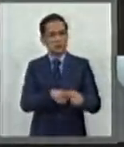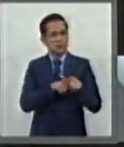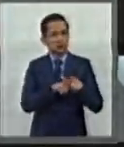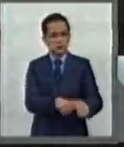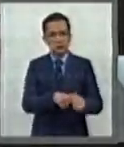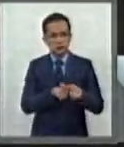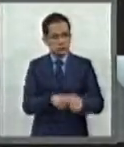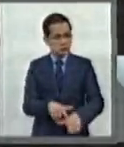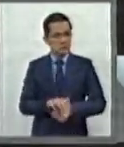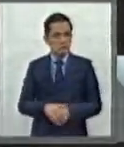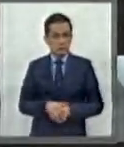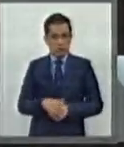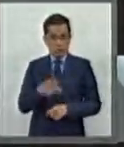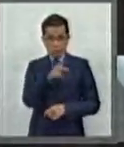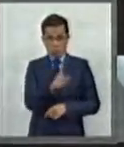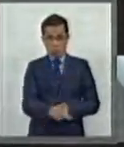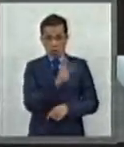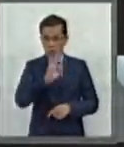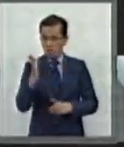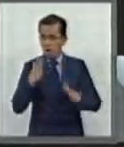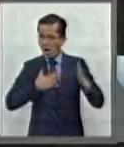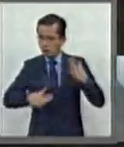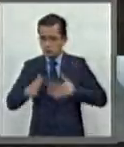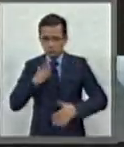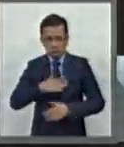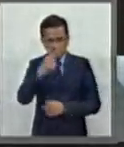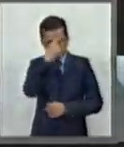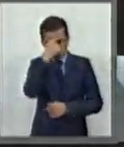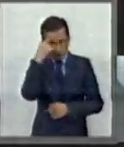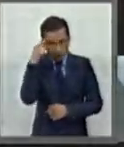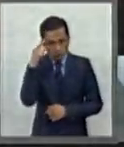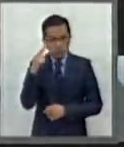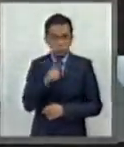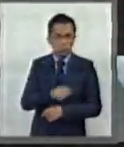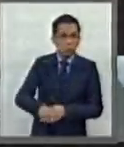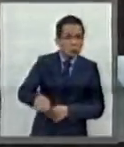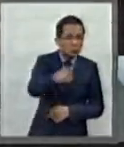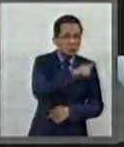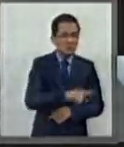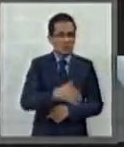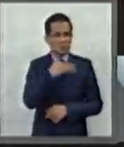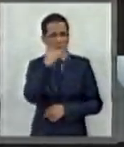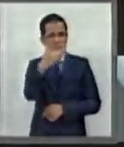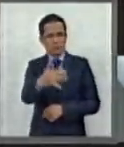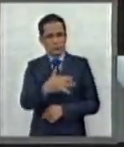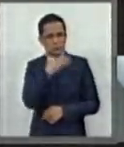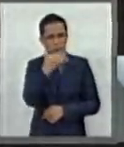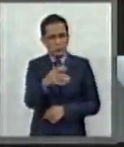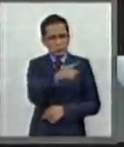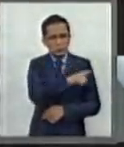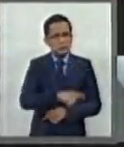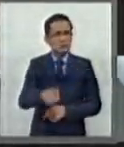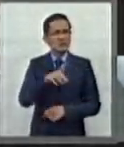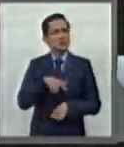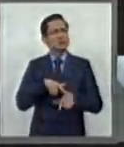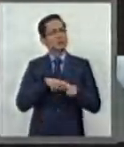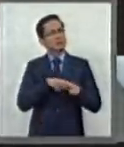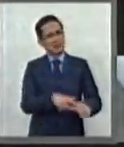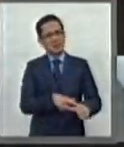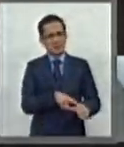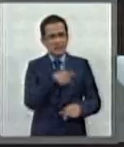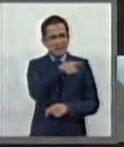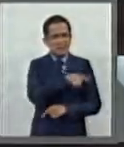pueblo cansado, harto de la corrupción de ustedes, de los personajes que se han enquistado,